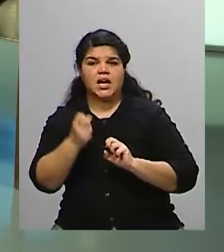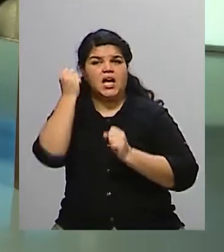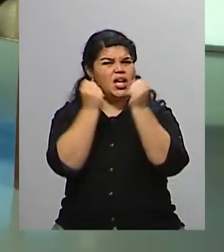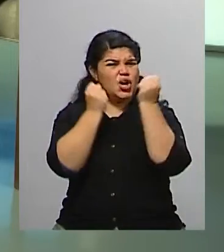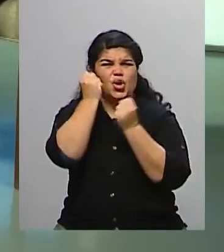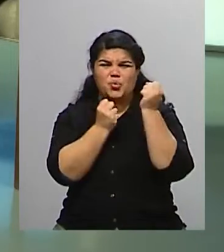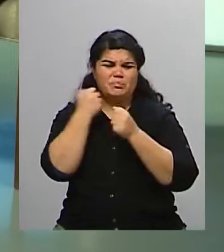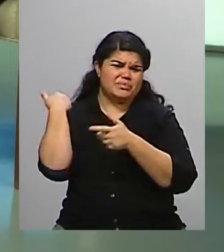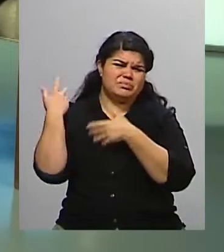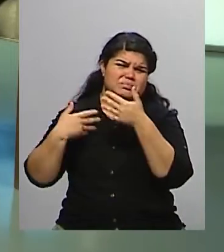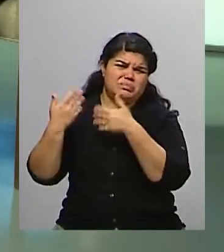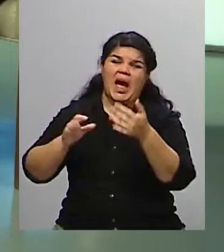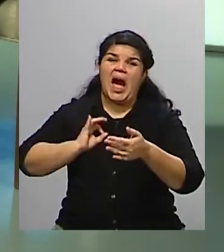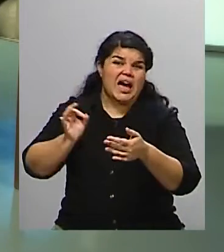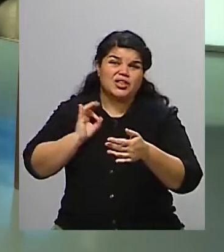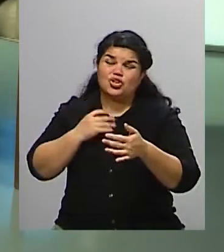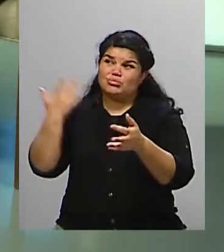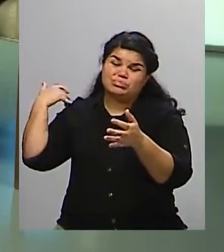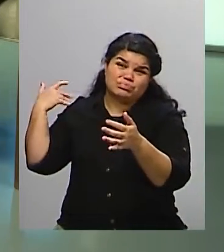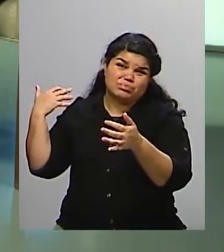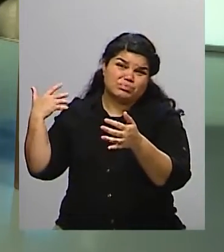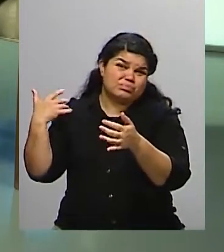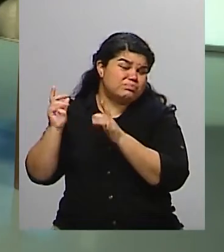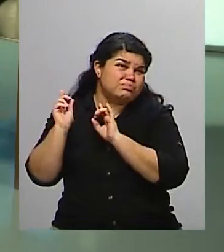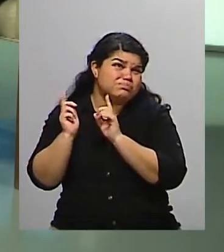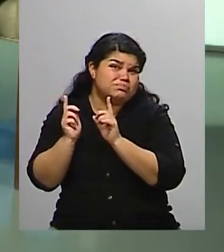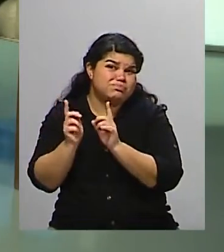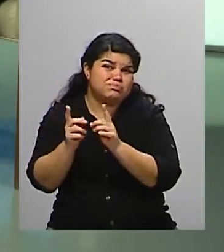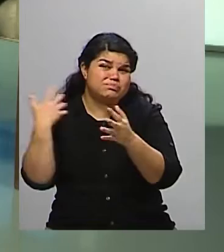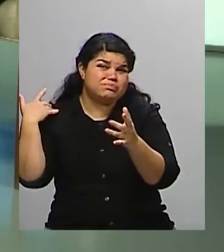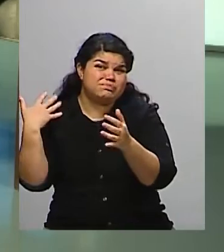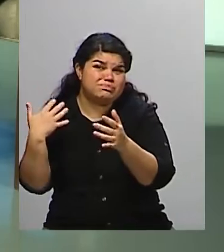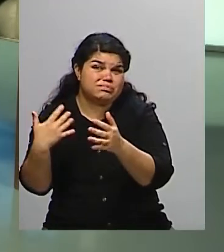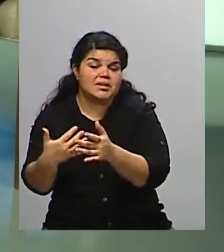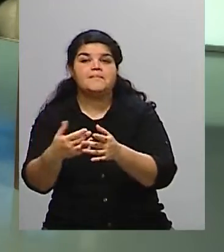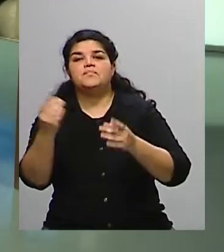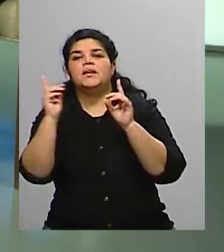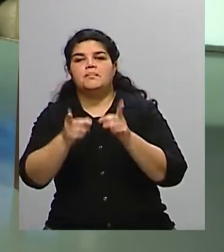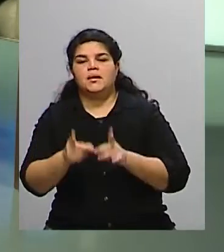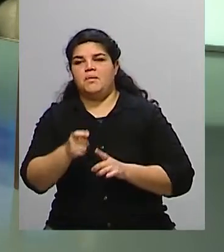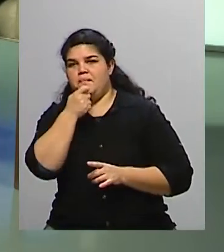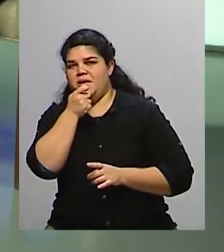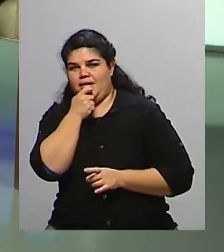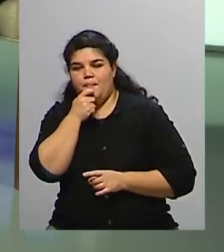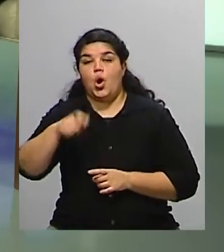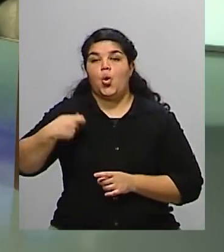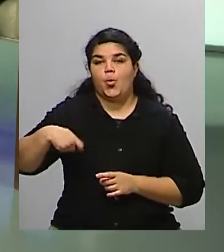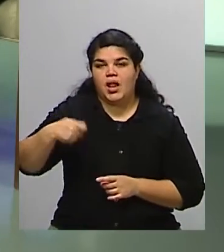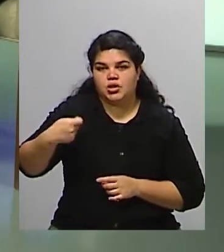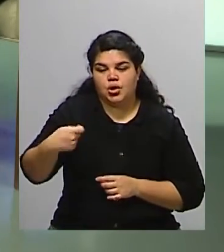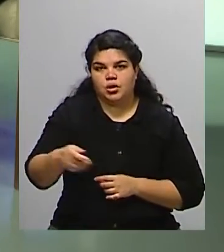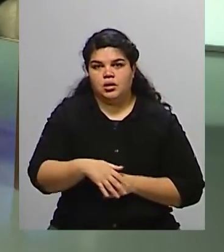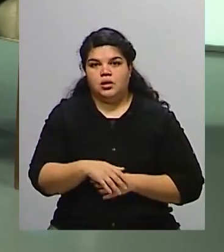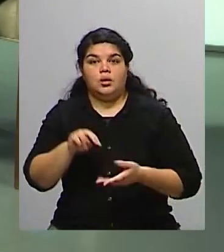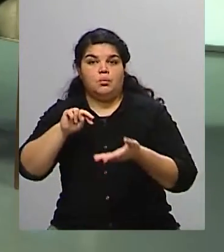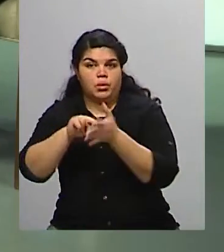en la Argentina. Y eso arrastra todo, digo, se viene hablando de una crisis en el sistema de jubilaciones, por ejemplo, se habla de una